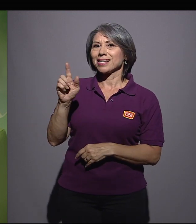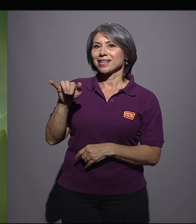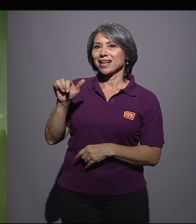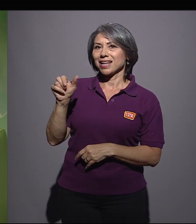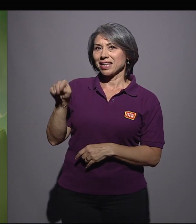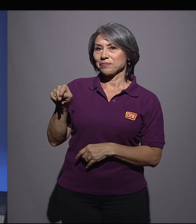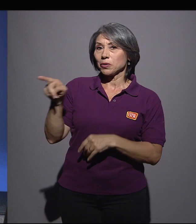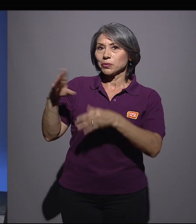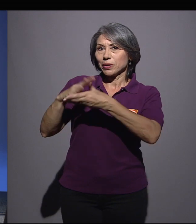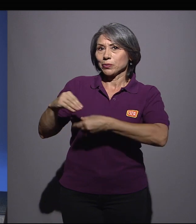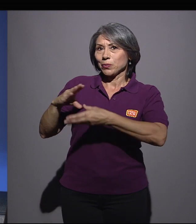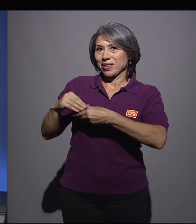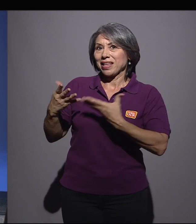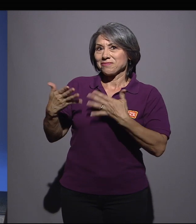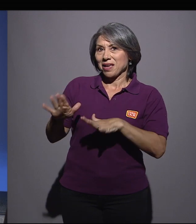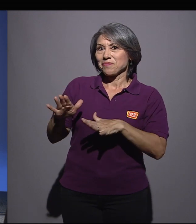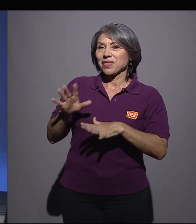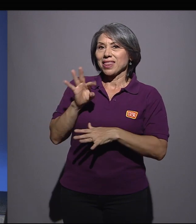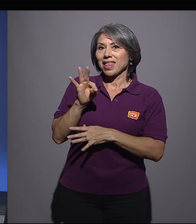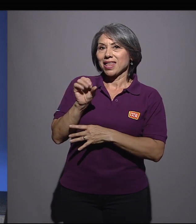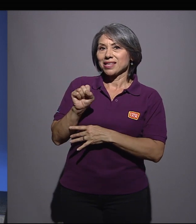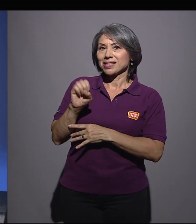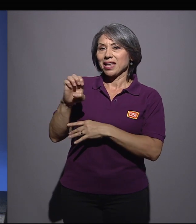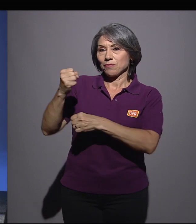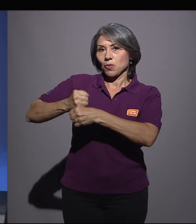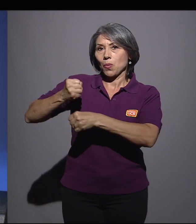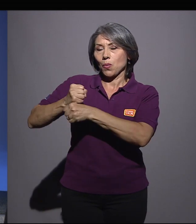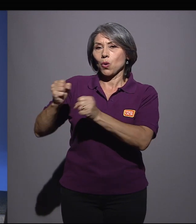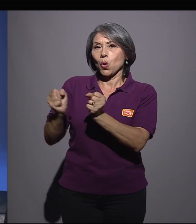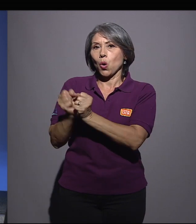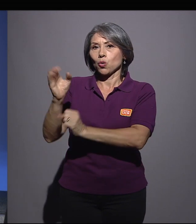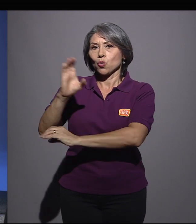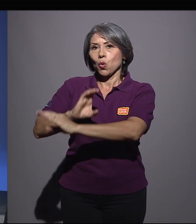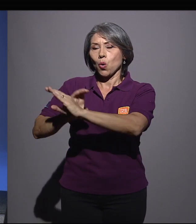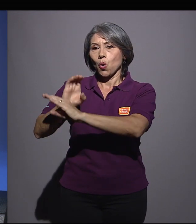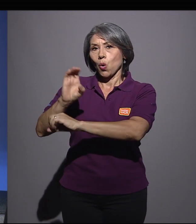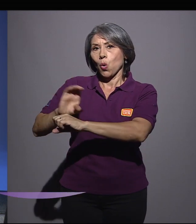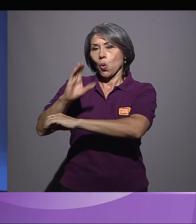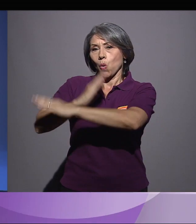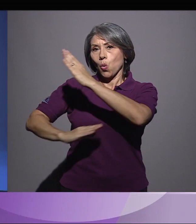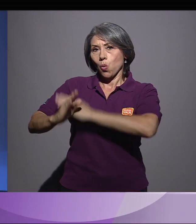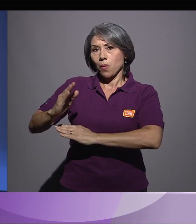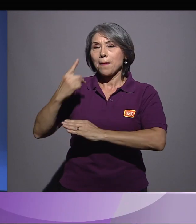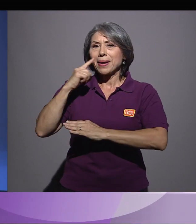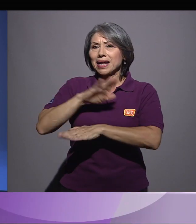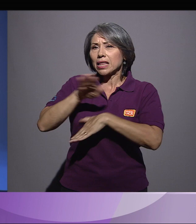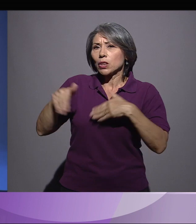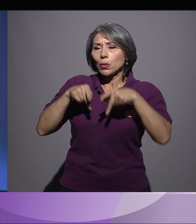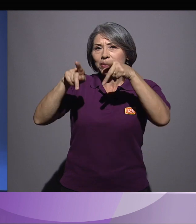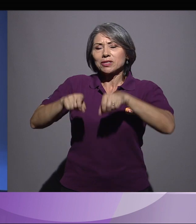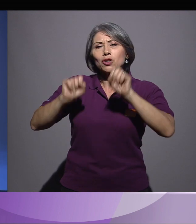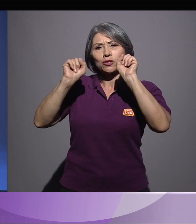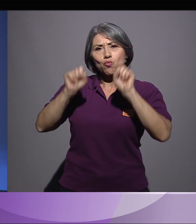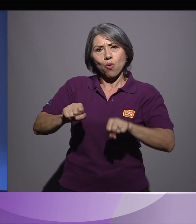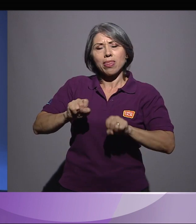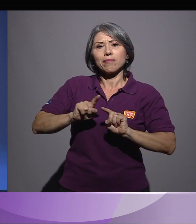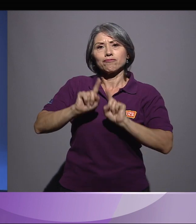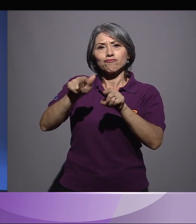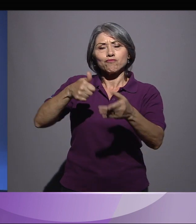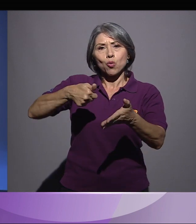conjunto que ha venido realizando CONAPDIS junto al Tribunal Supremo de Elecciones para garantizar que todas las personas podamos votar.